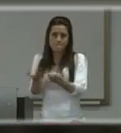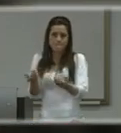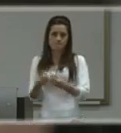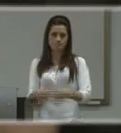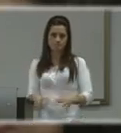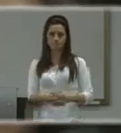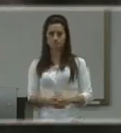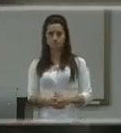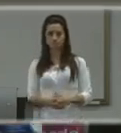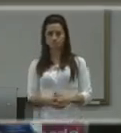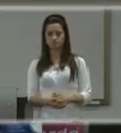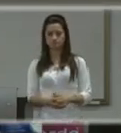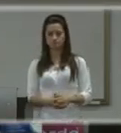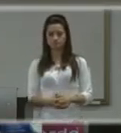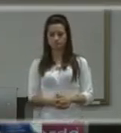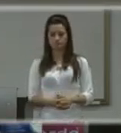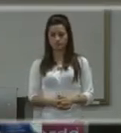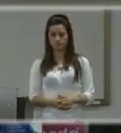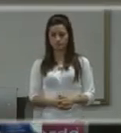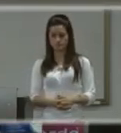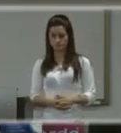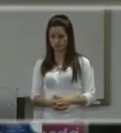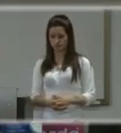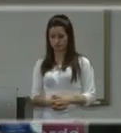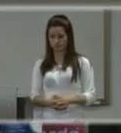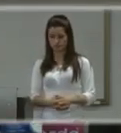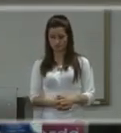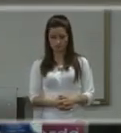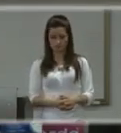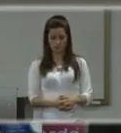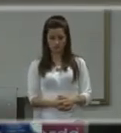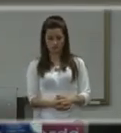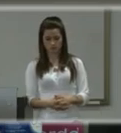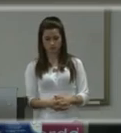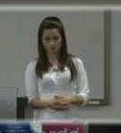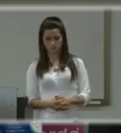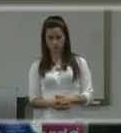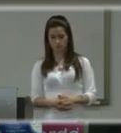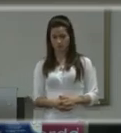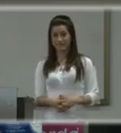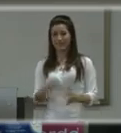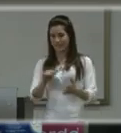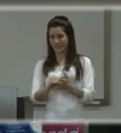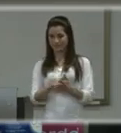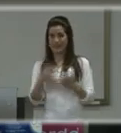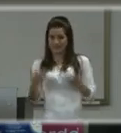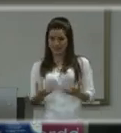Casi, digamos, por ese también fue uno de los esfuerzos de crear esta cartilla